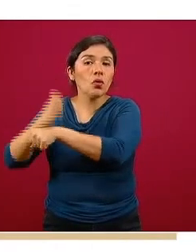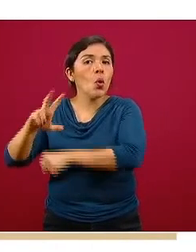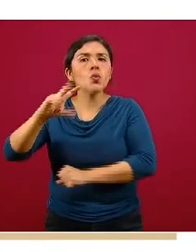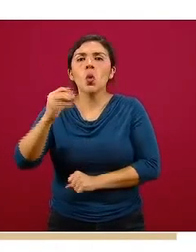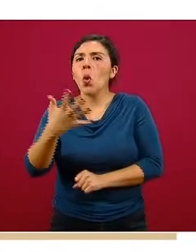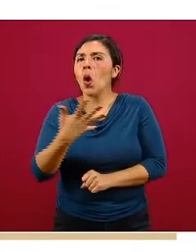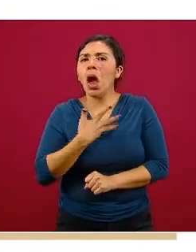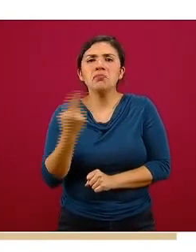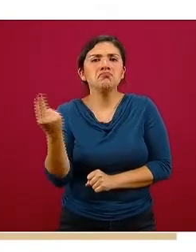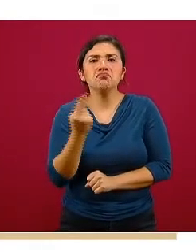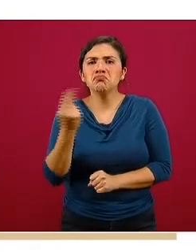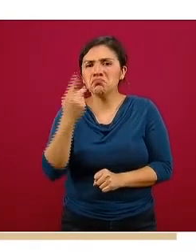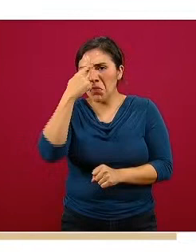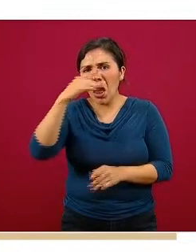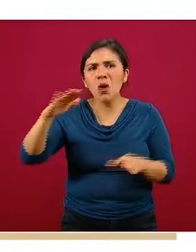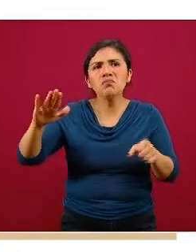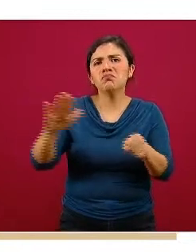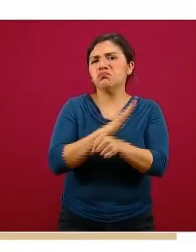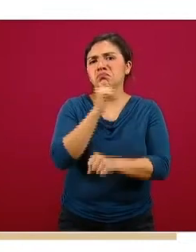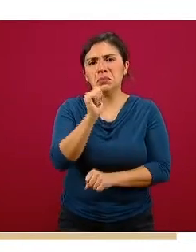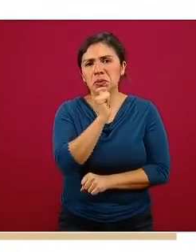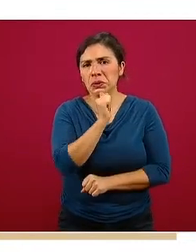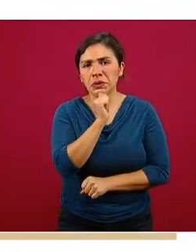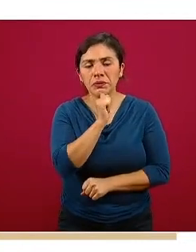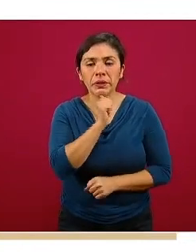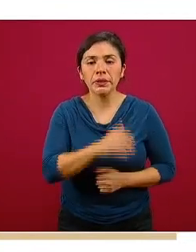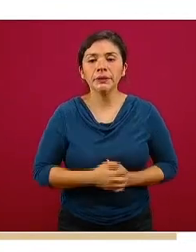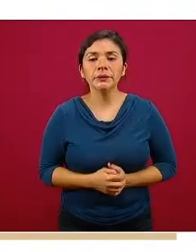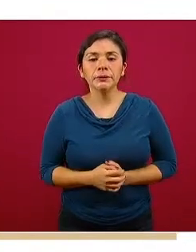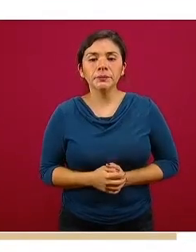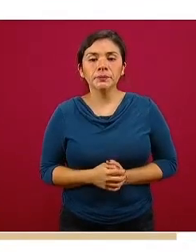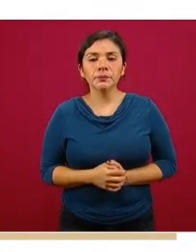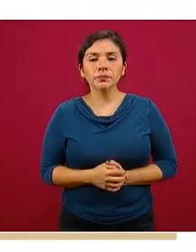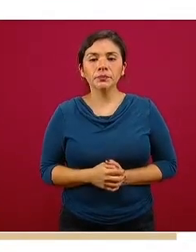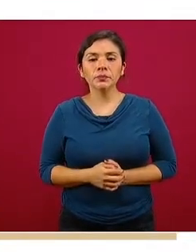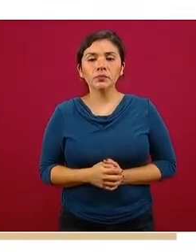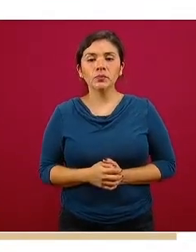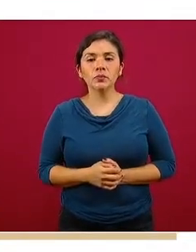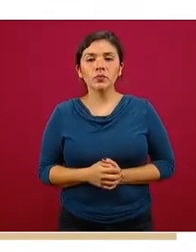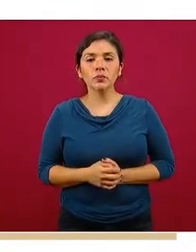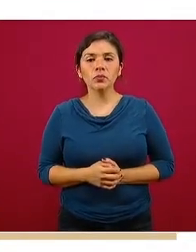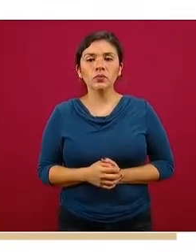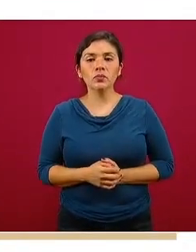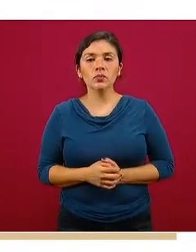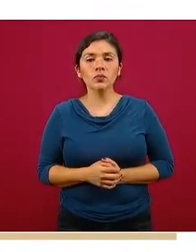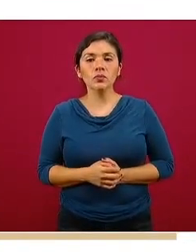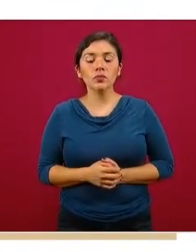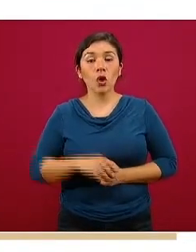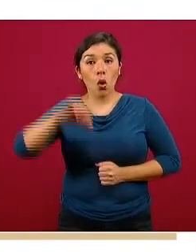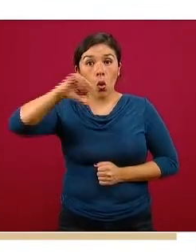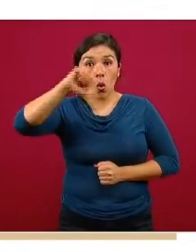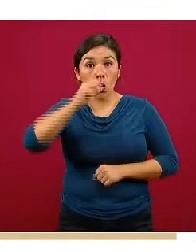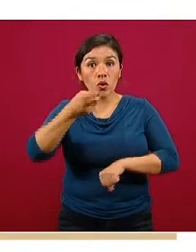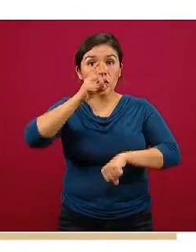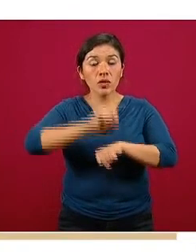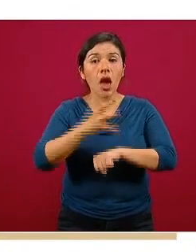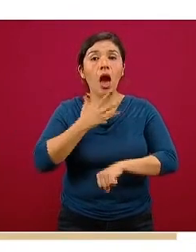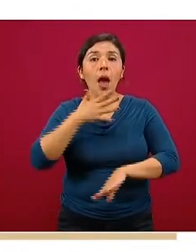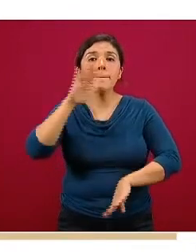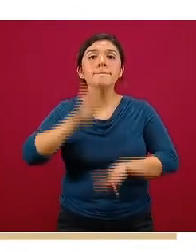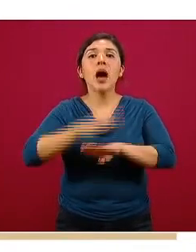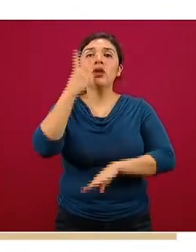teniendo ningún problema al respecto. La siguiente diapositiva veremos el número de unidades. Para el día de hoy se incrementan 2 más,